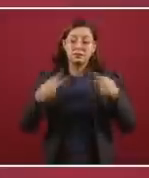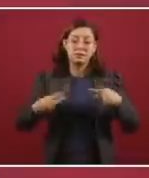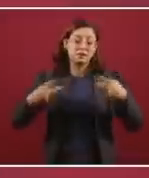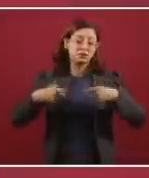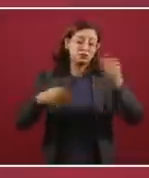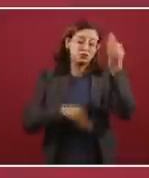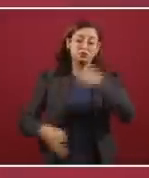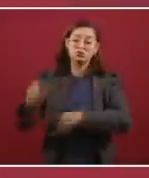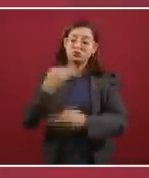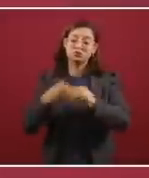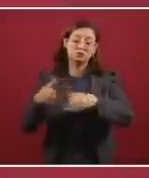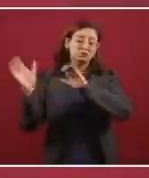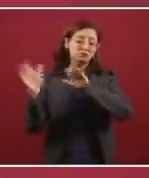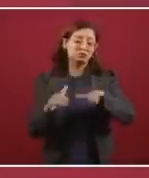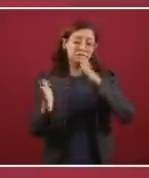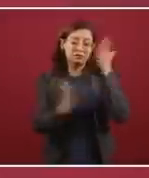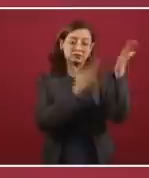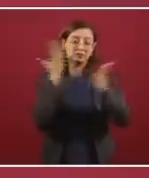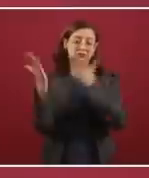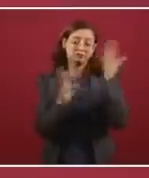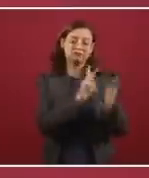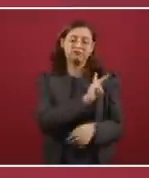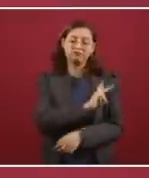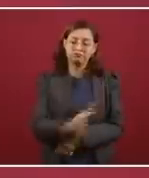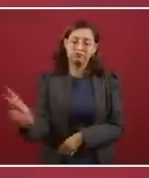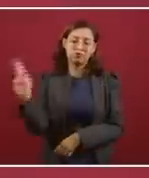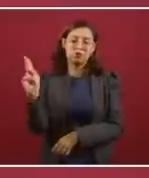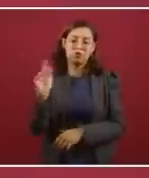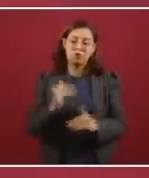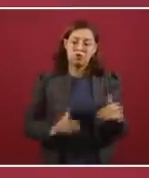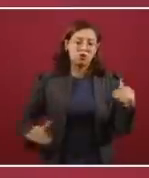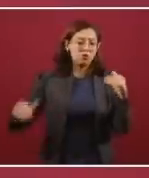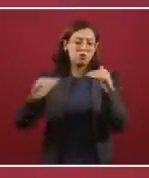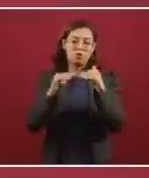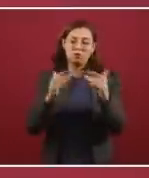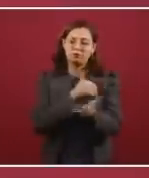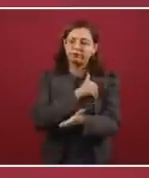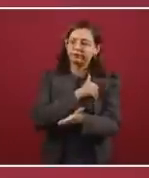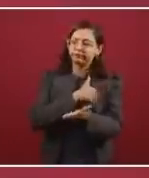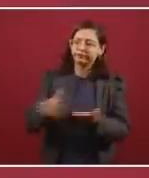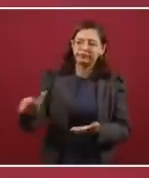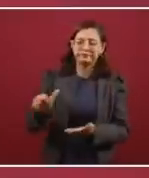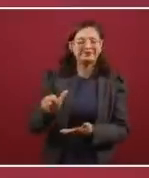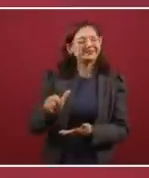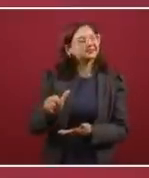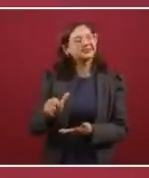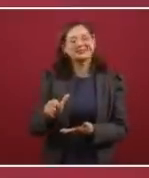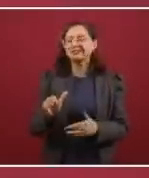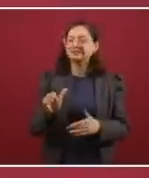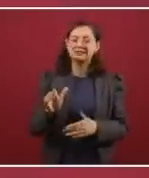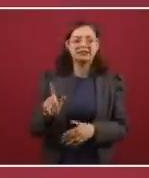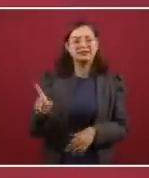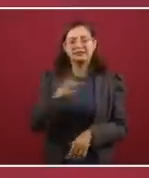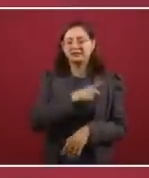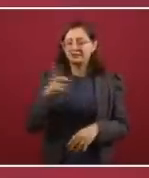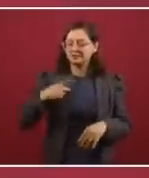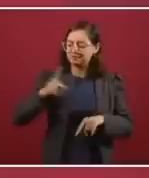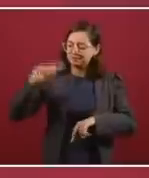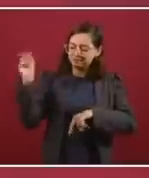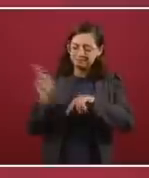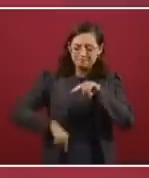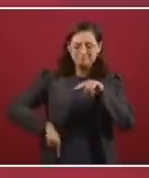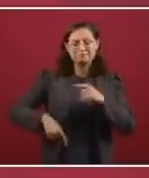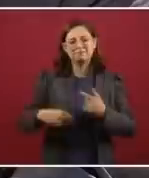todos puedan estudiar, que no haya rechazo. Eso hay que eliminarlo.